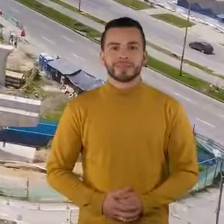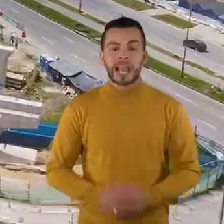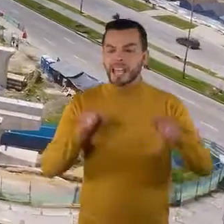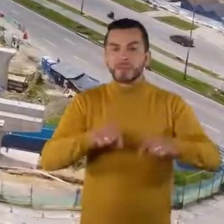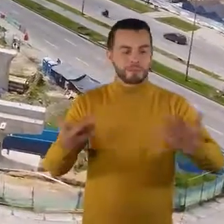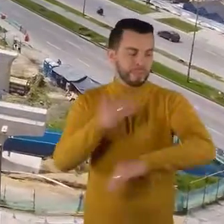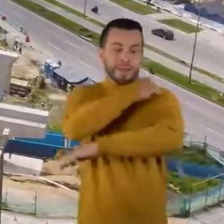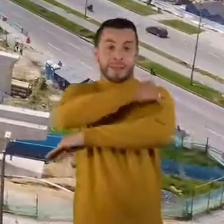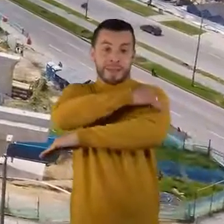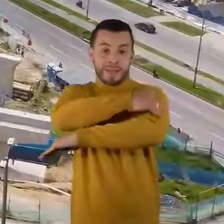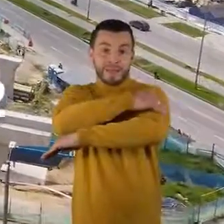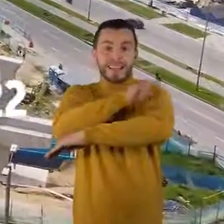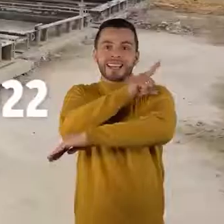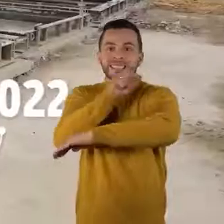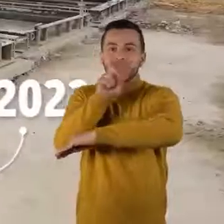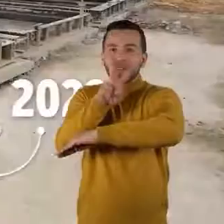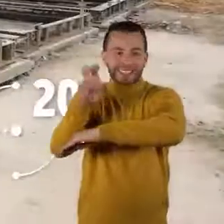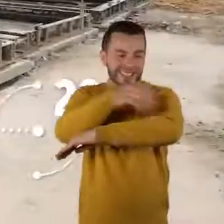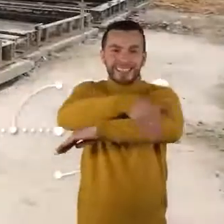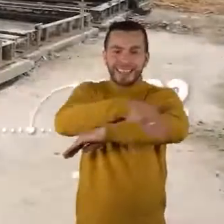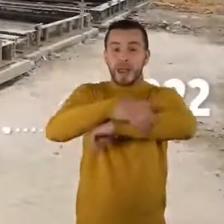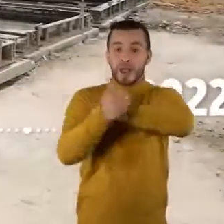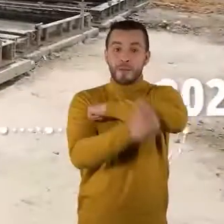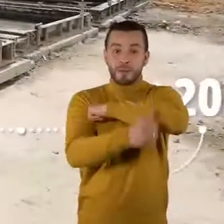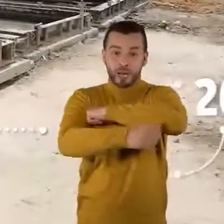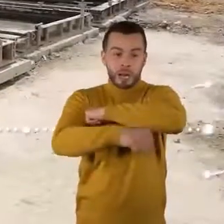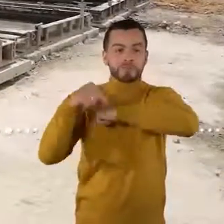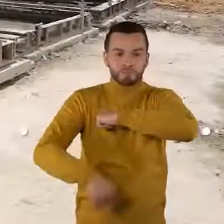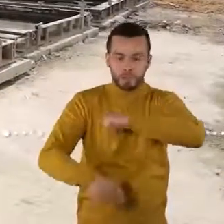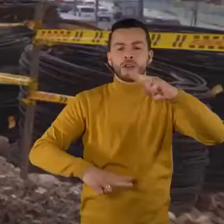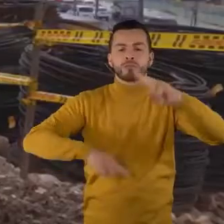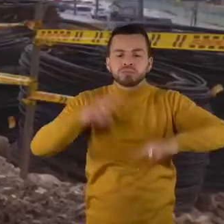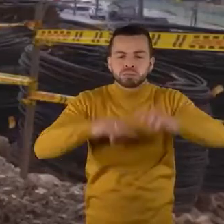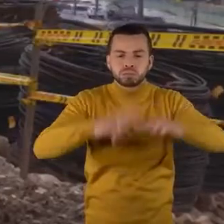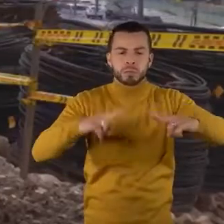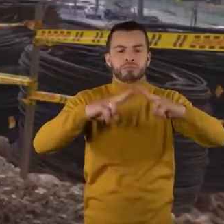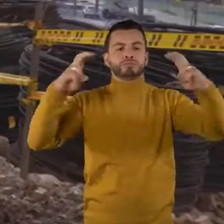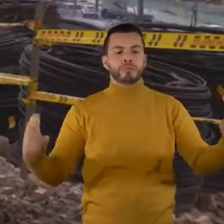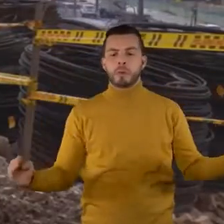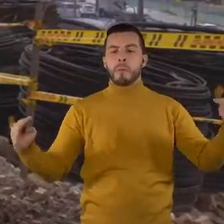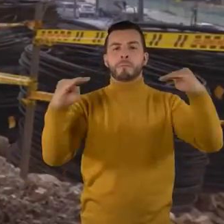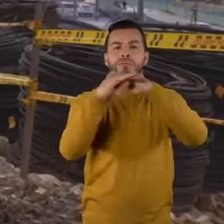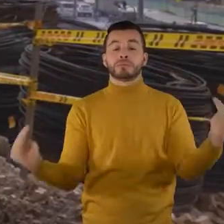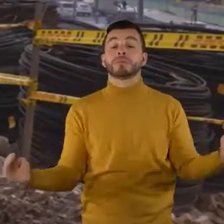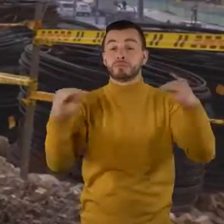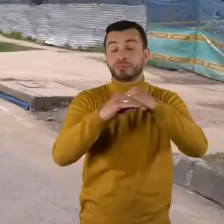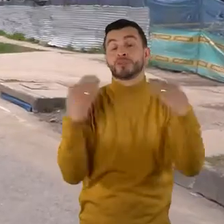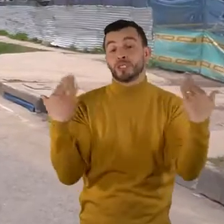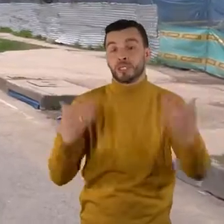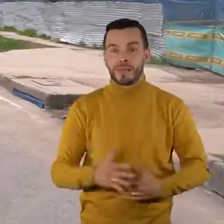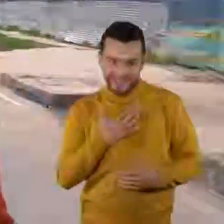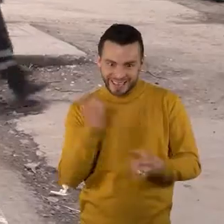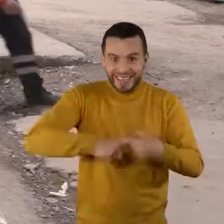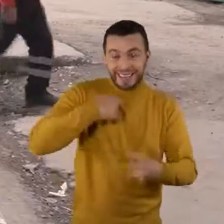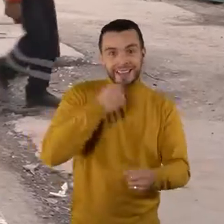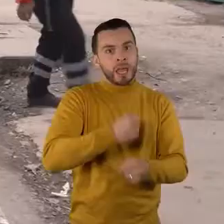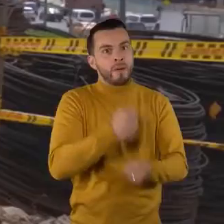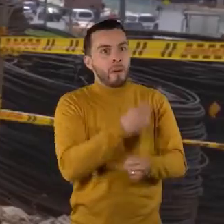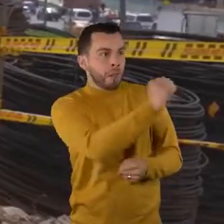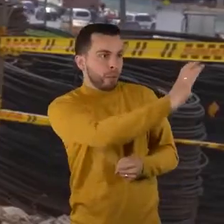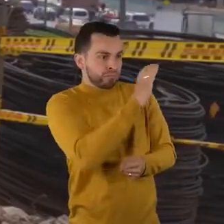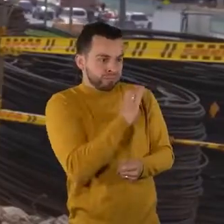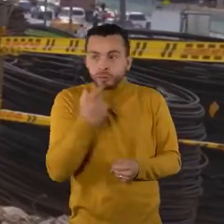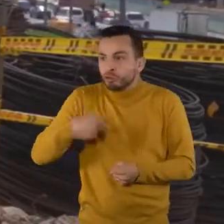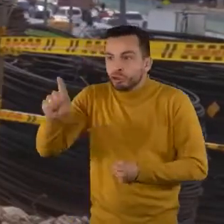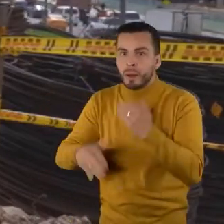estamos ubicados acá en las 127 con avenida boyacá estamos haciendo un puente vehicular este trabajo me